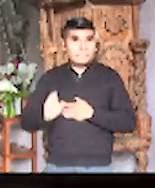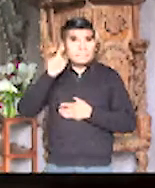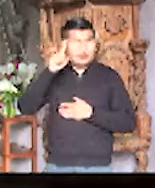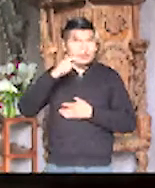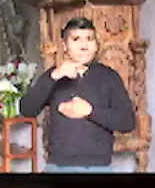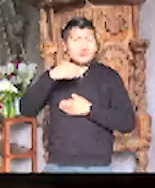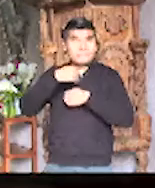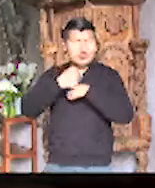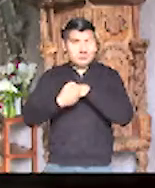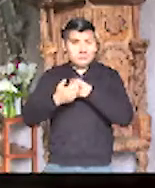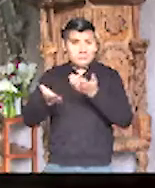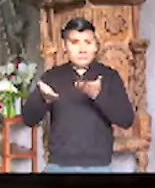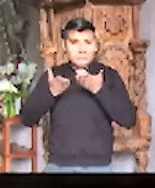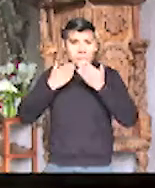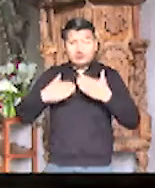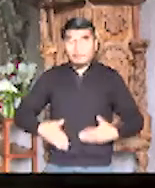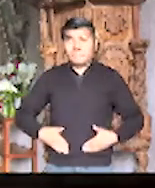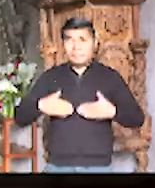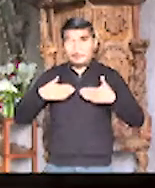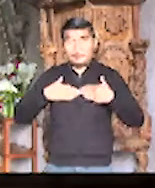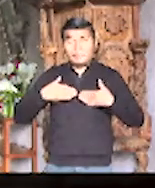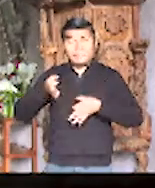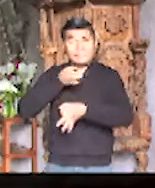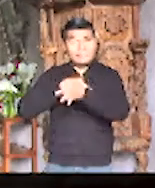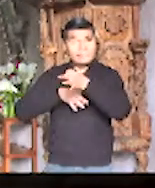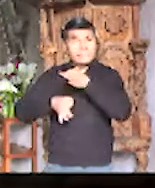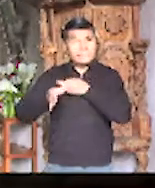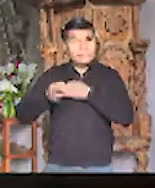entrega y da la vida por nosotros